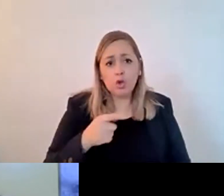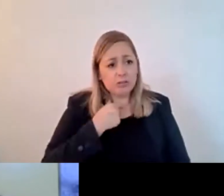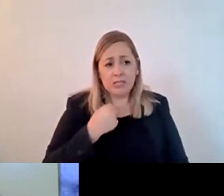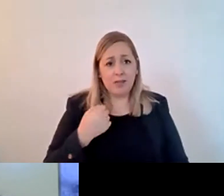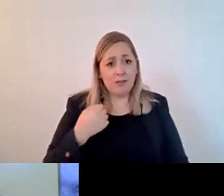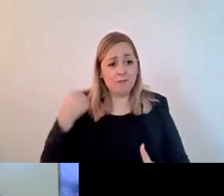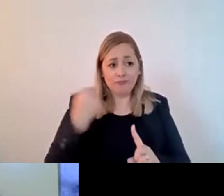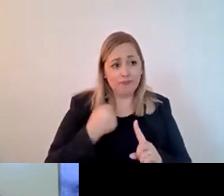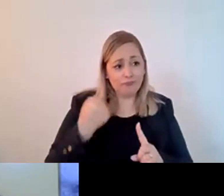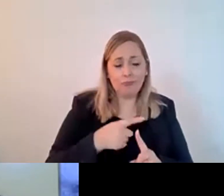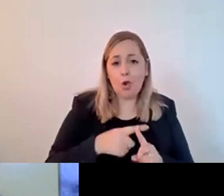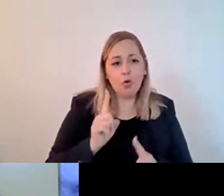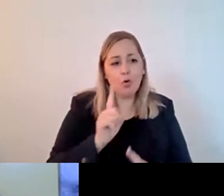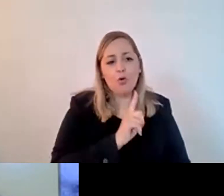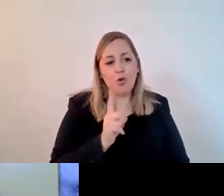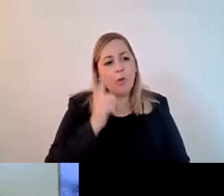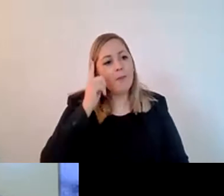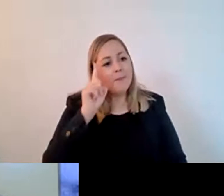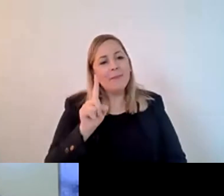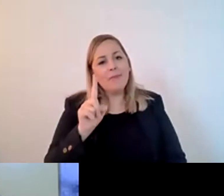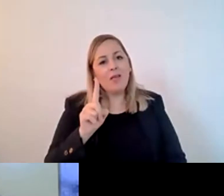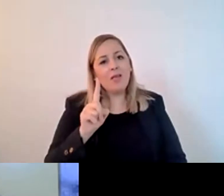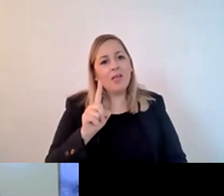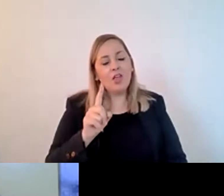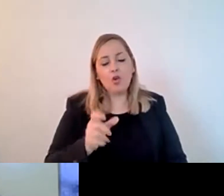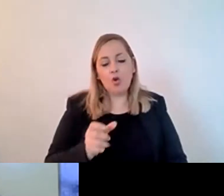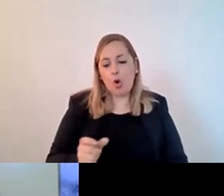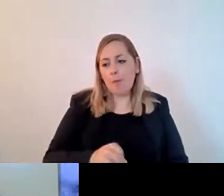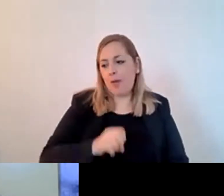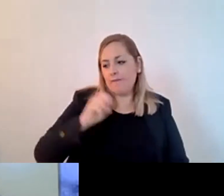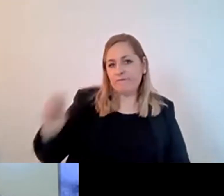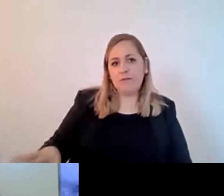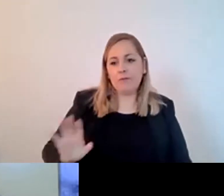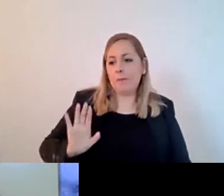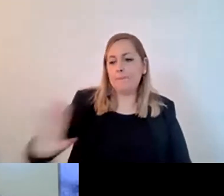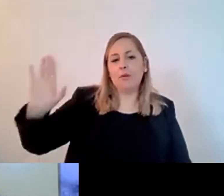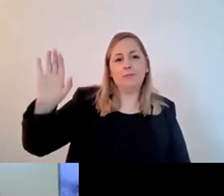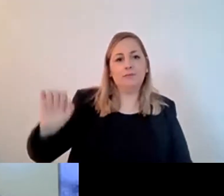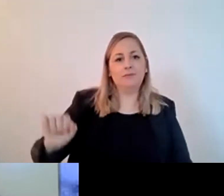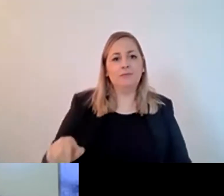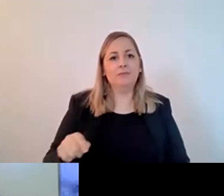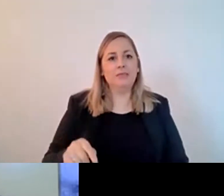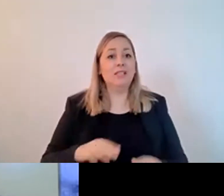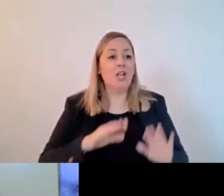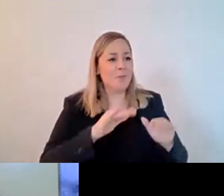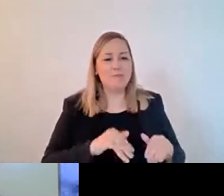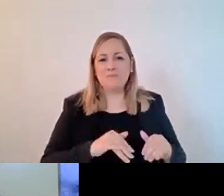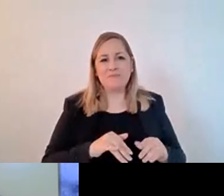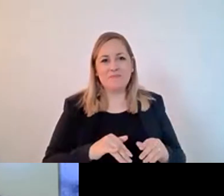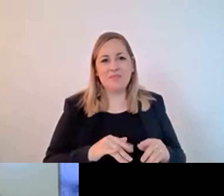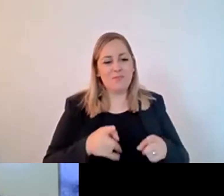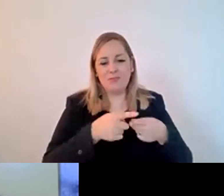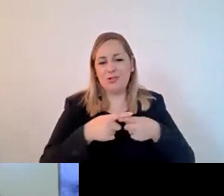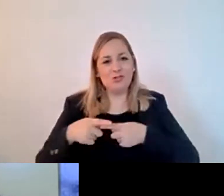otro. No, pero les botaron la goma y le dieron el empujón. Y es lo mismo que sucede a nivel